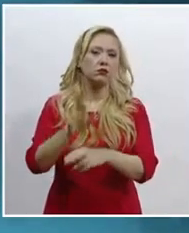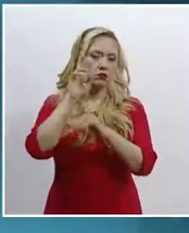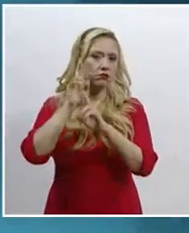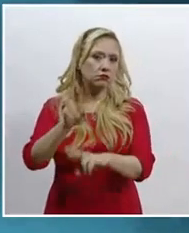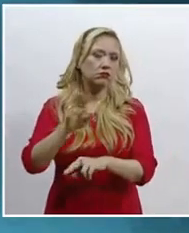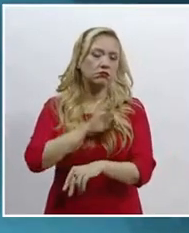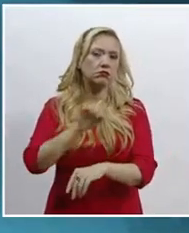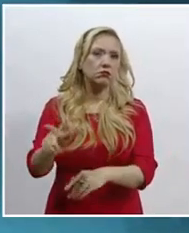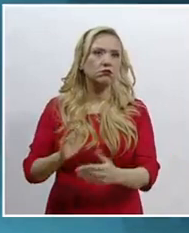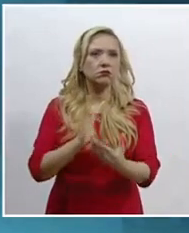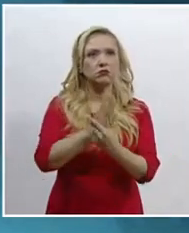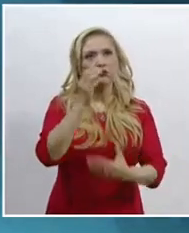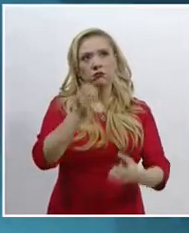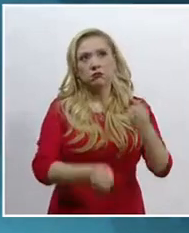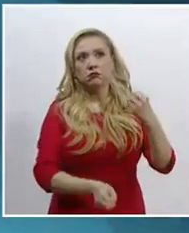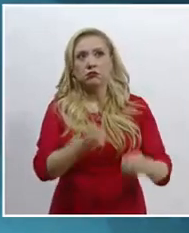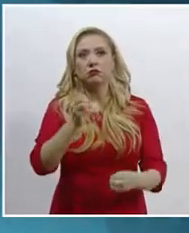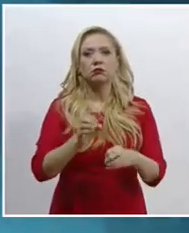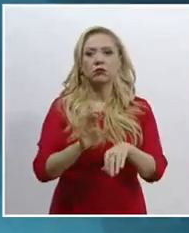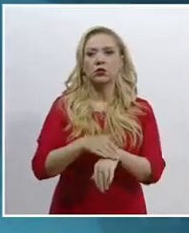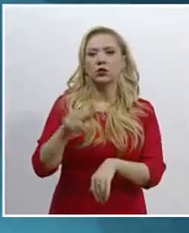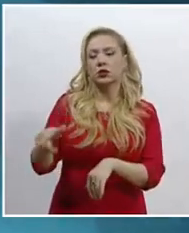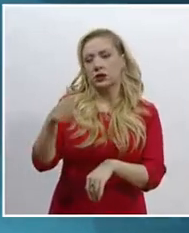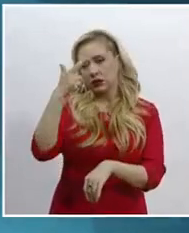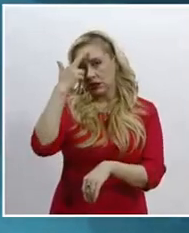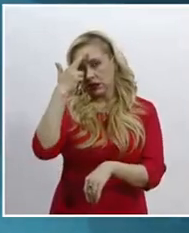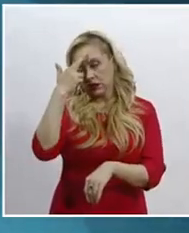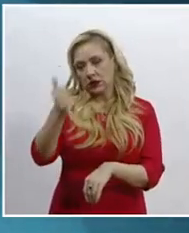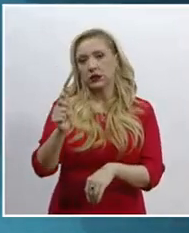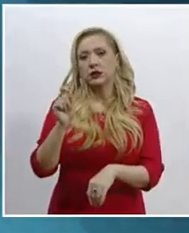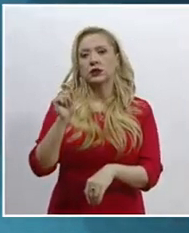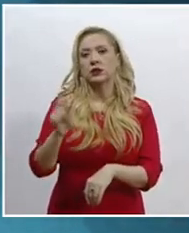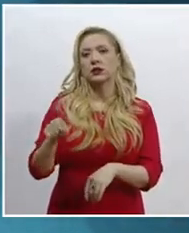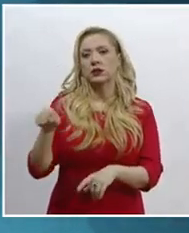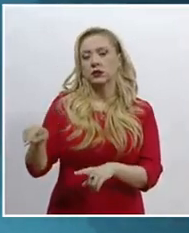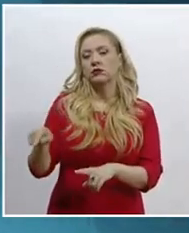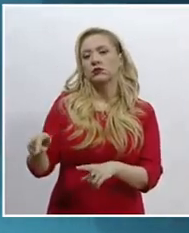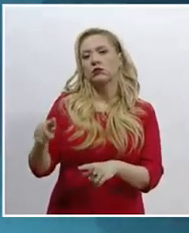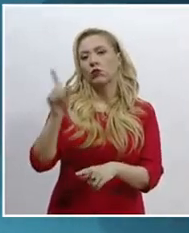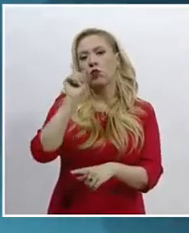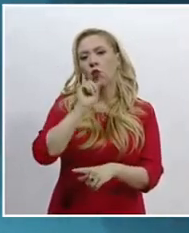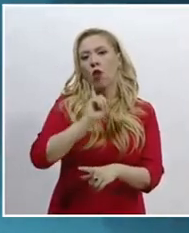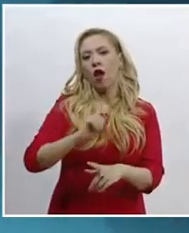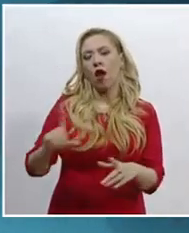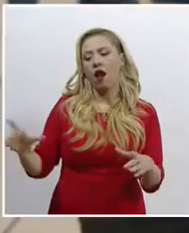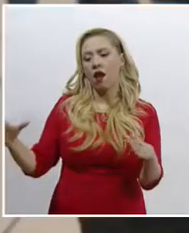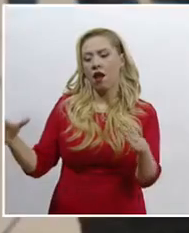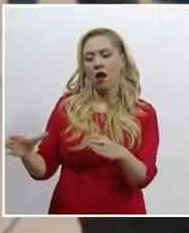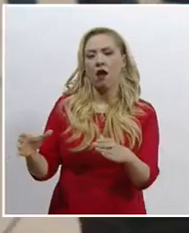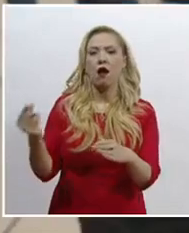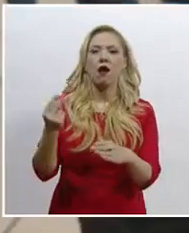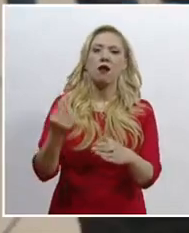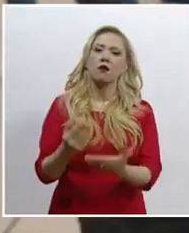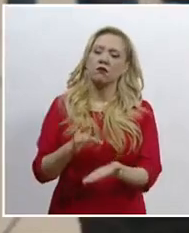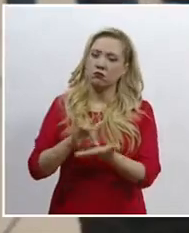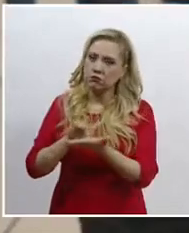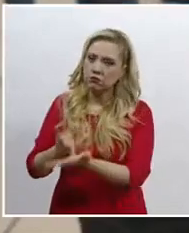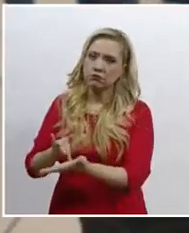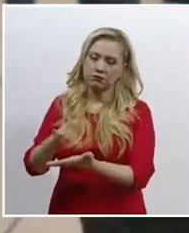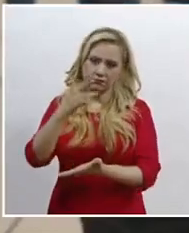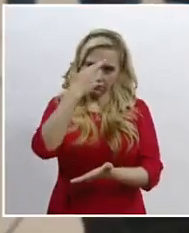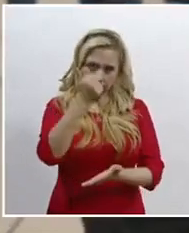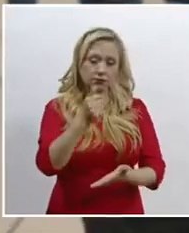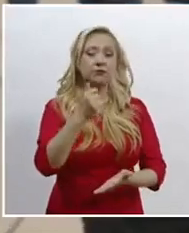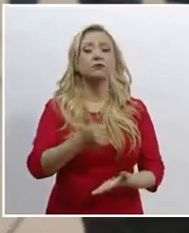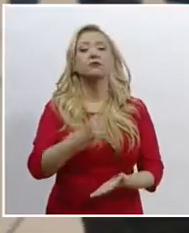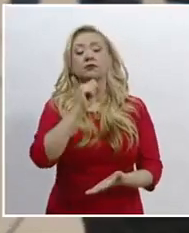para acudir a juicio tomando en cuenta su pertenencia al grupo a favor del cual se pretende instaurar la medida alegada.